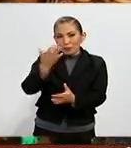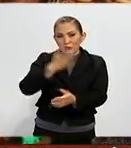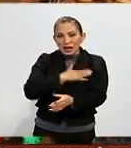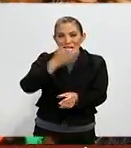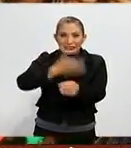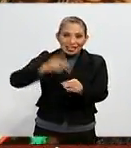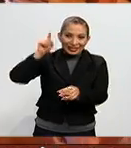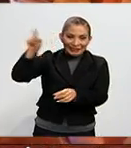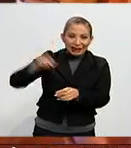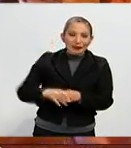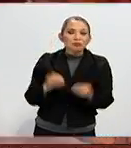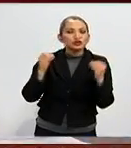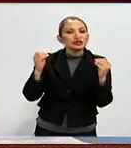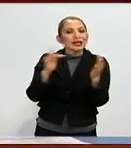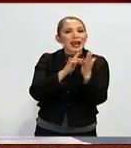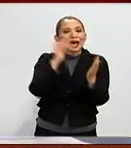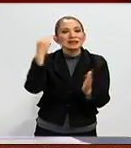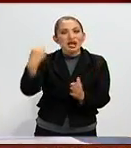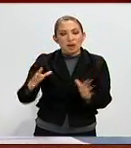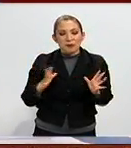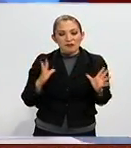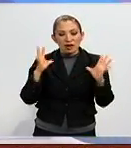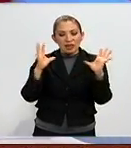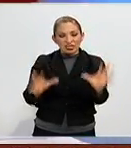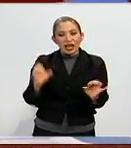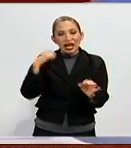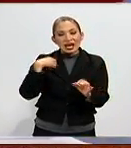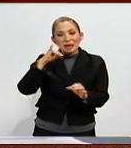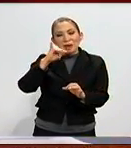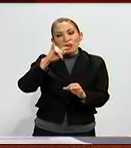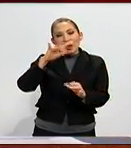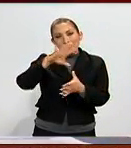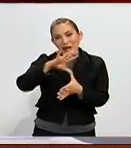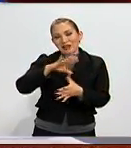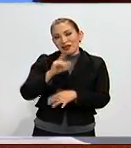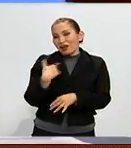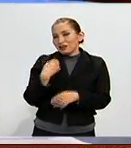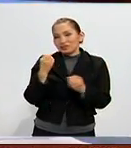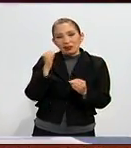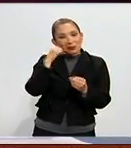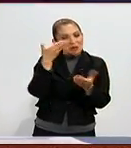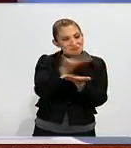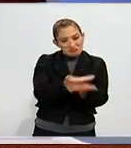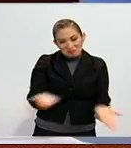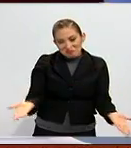buenas tardes hasta allá. Muchísimas gracias en nombre de la Fundación Euroamérica, que siempre también está a su